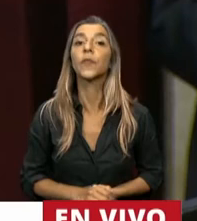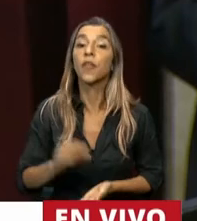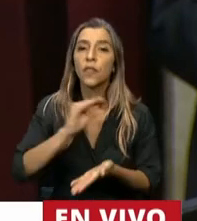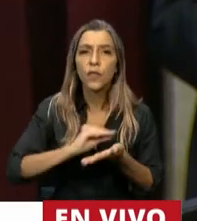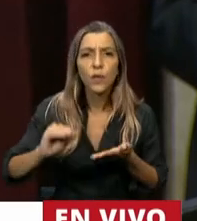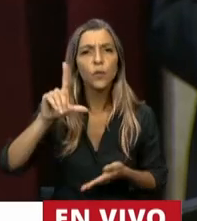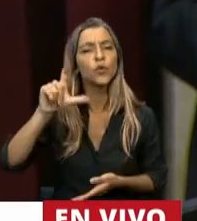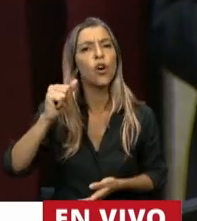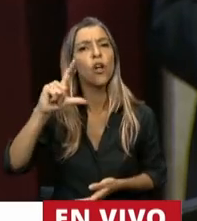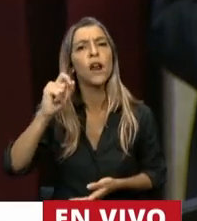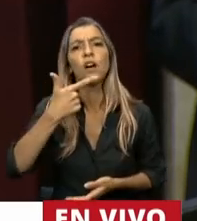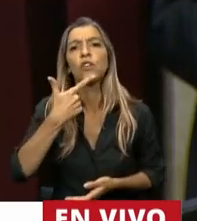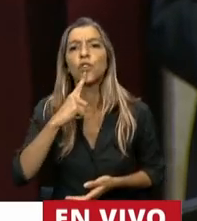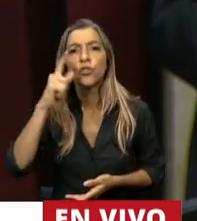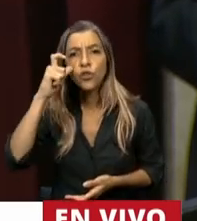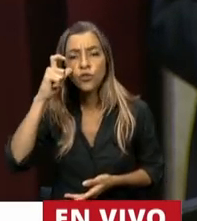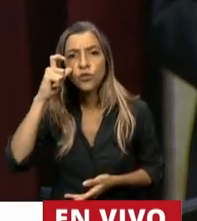Diputado Lacoste, si puede